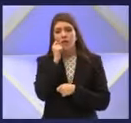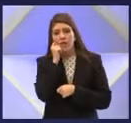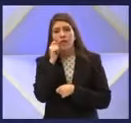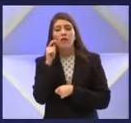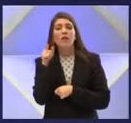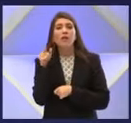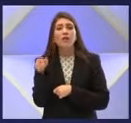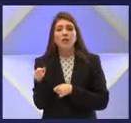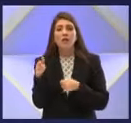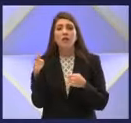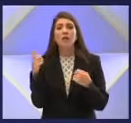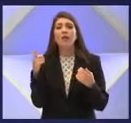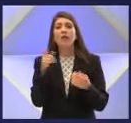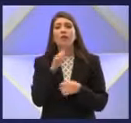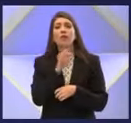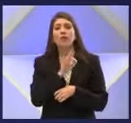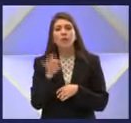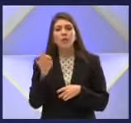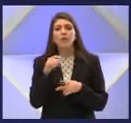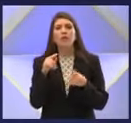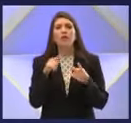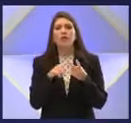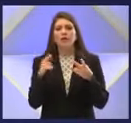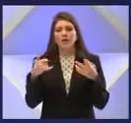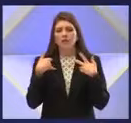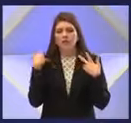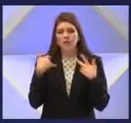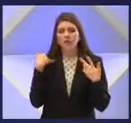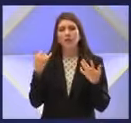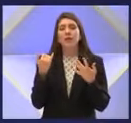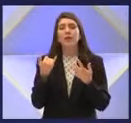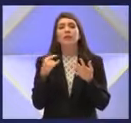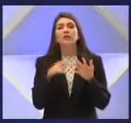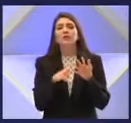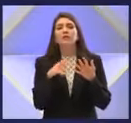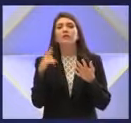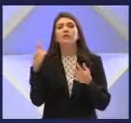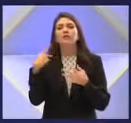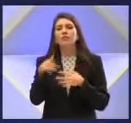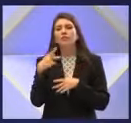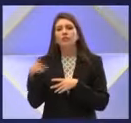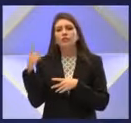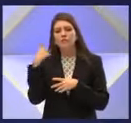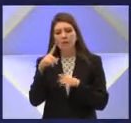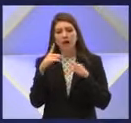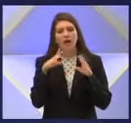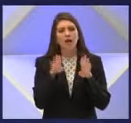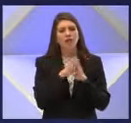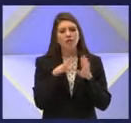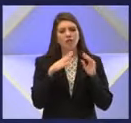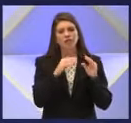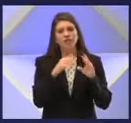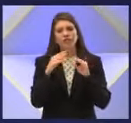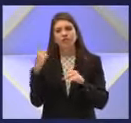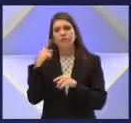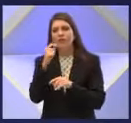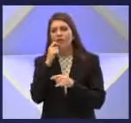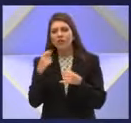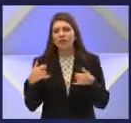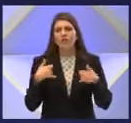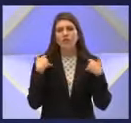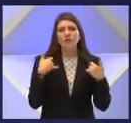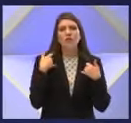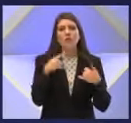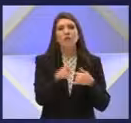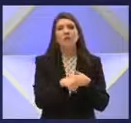incursiona del tema espaciales los clusters que se reconviertan y pues la inspiración a niños y jóvenes en habilidad espacial es la agencia